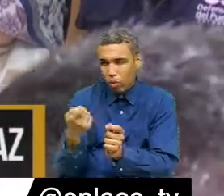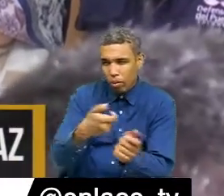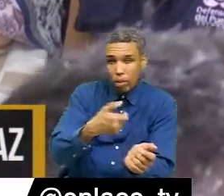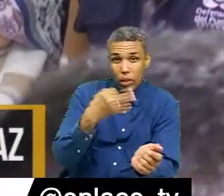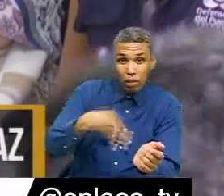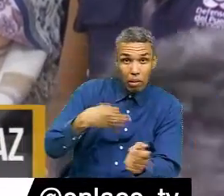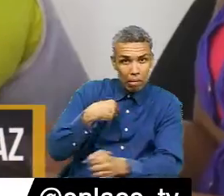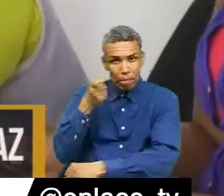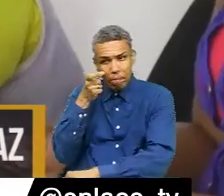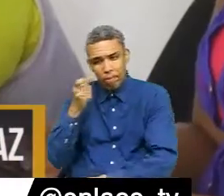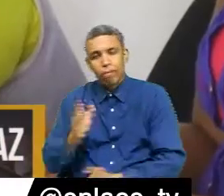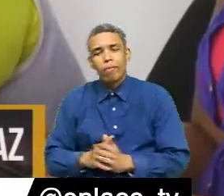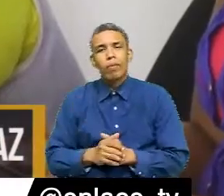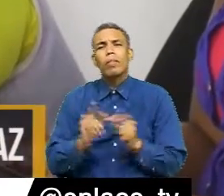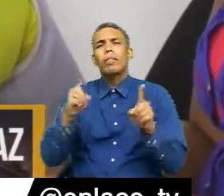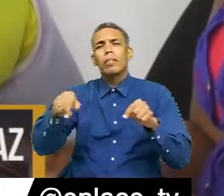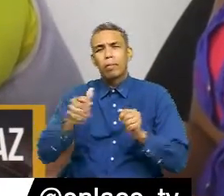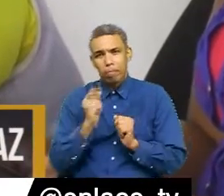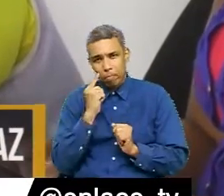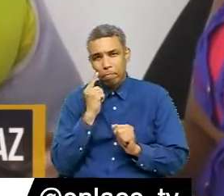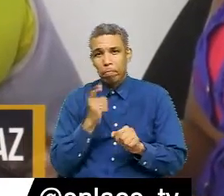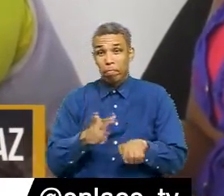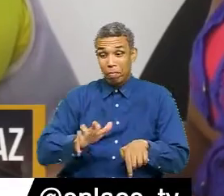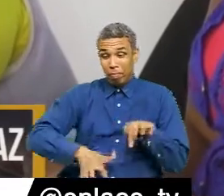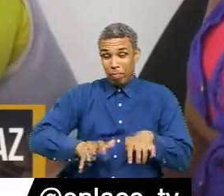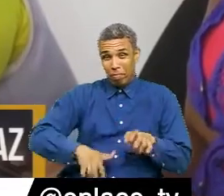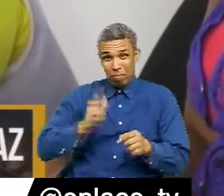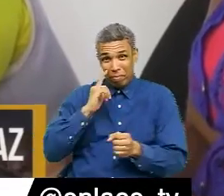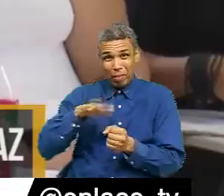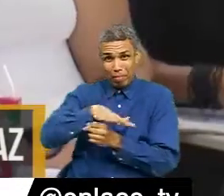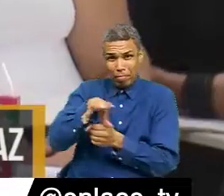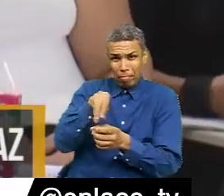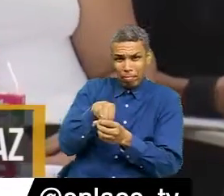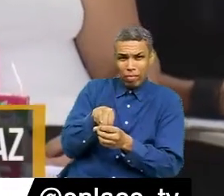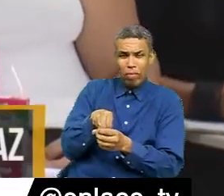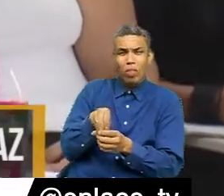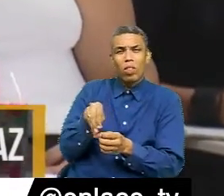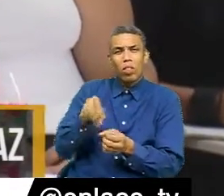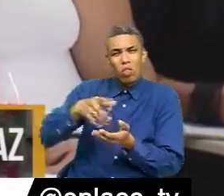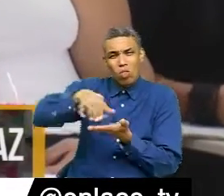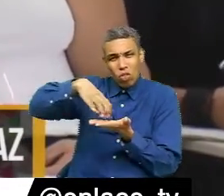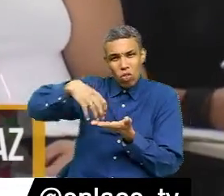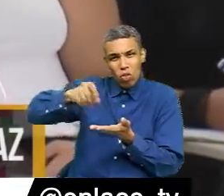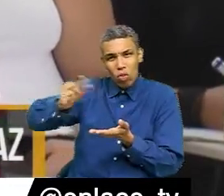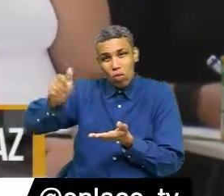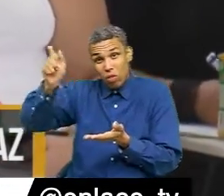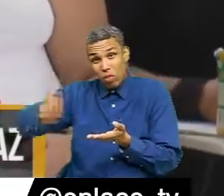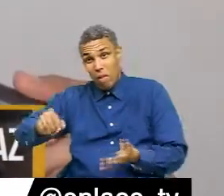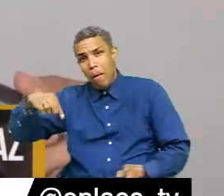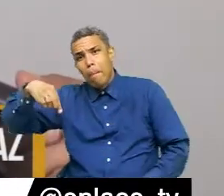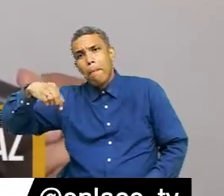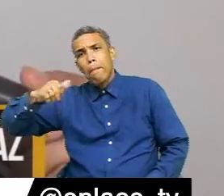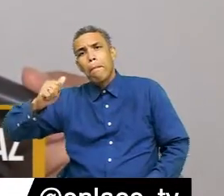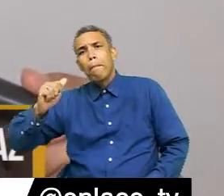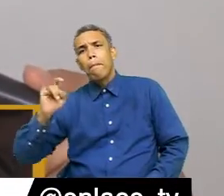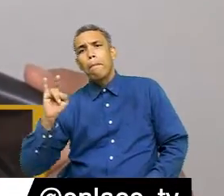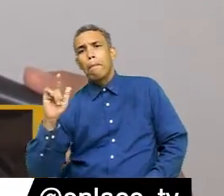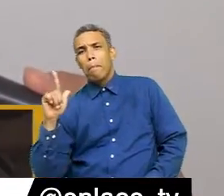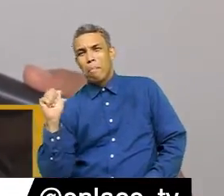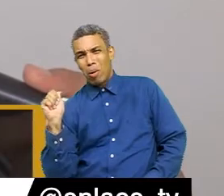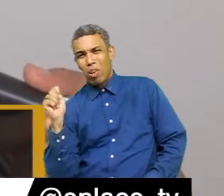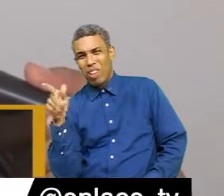local y nacional, así como también el secretario del Interior de Santander y Paula Gaviria, consejera presidencial para los Derechos Humanos. Para que